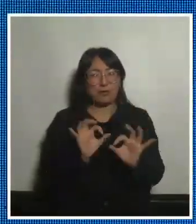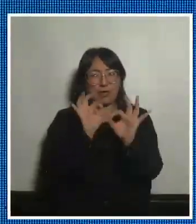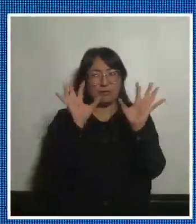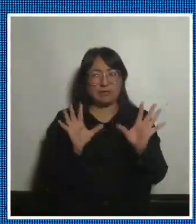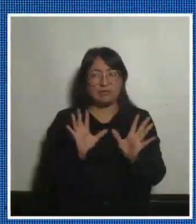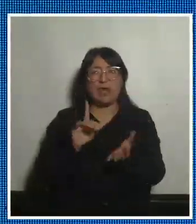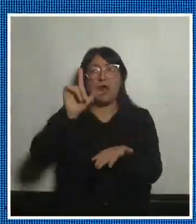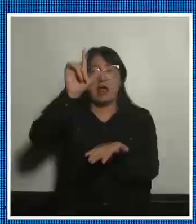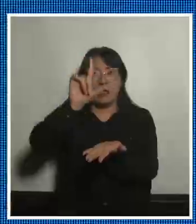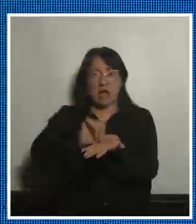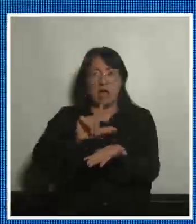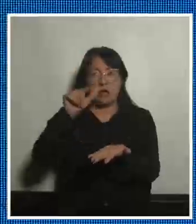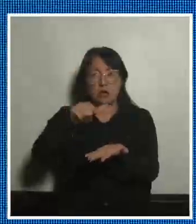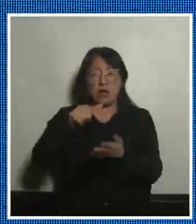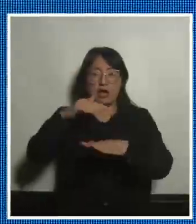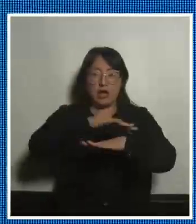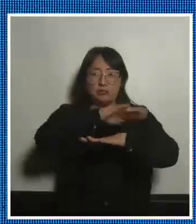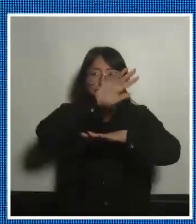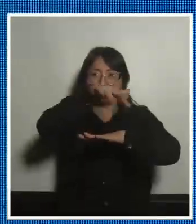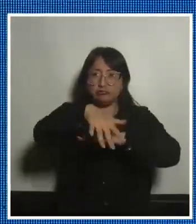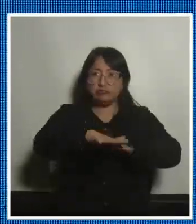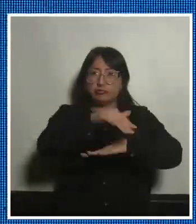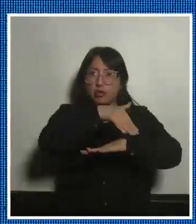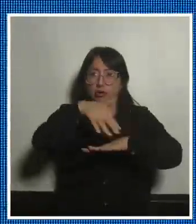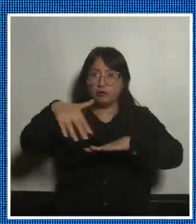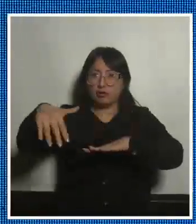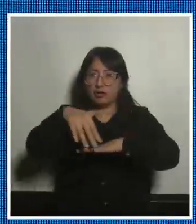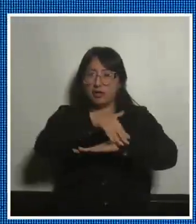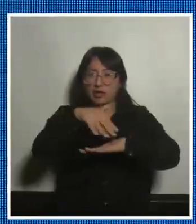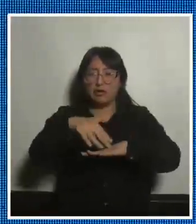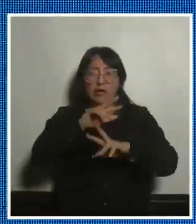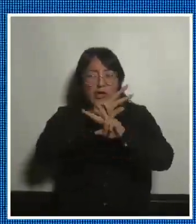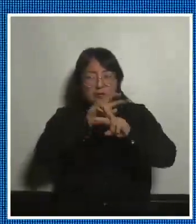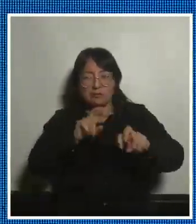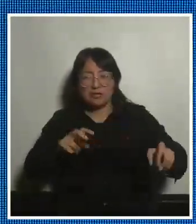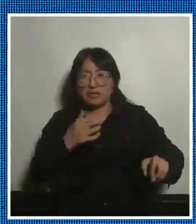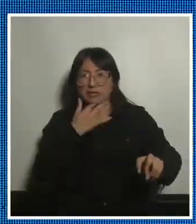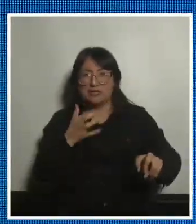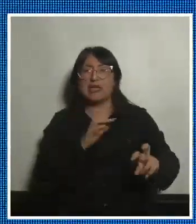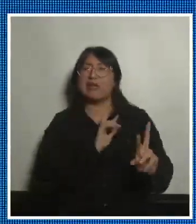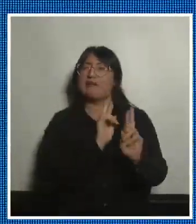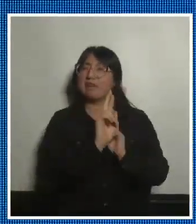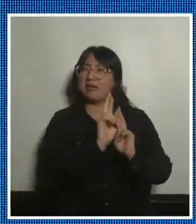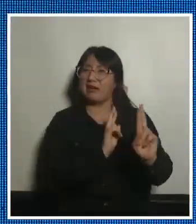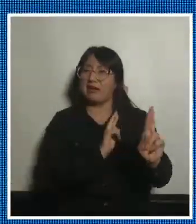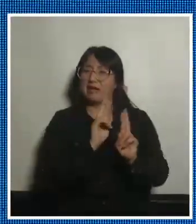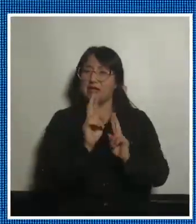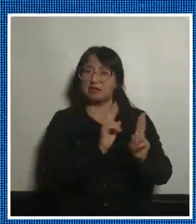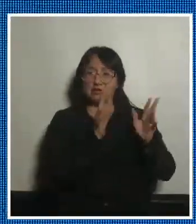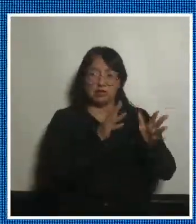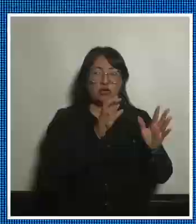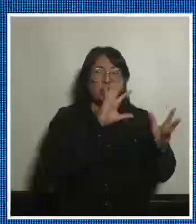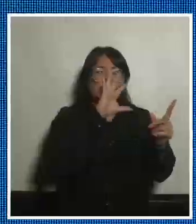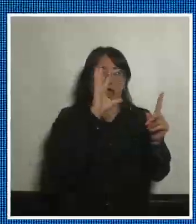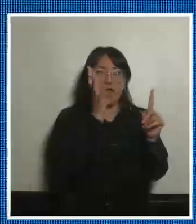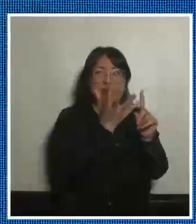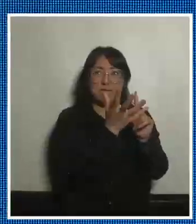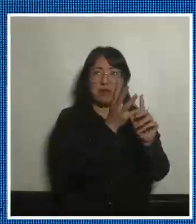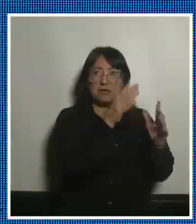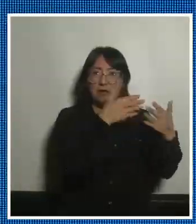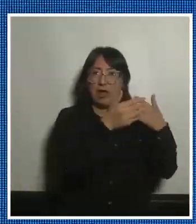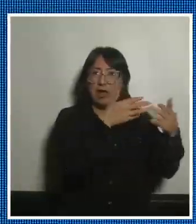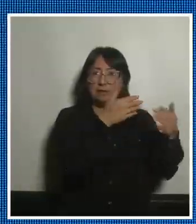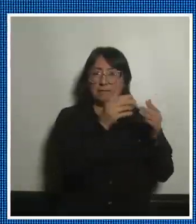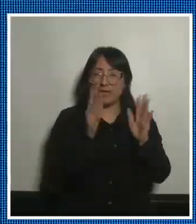zonas litorales y bordes costeros. Su investigación se centra en la relación entre el medio ambiente y el desarrollo